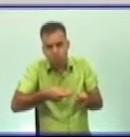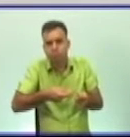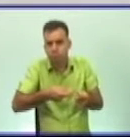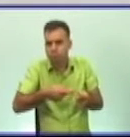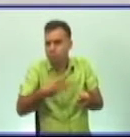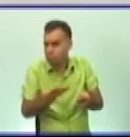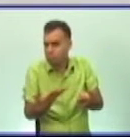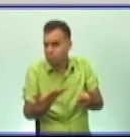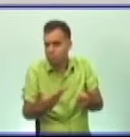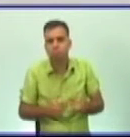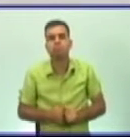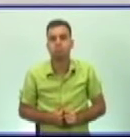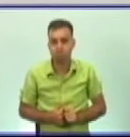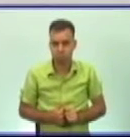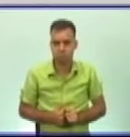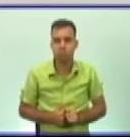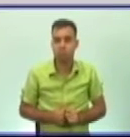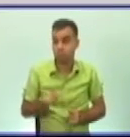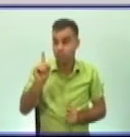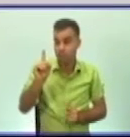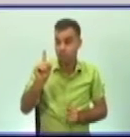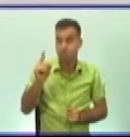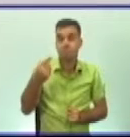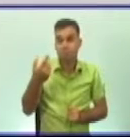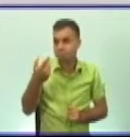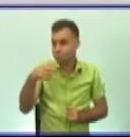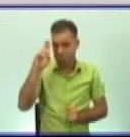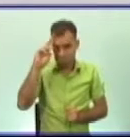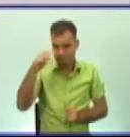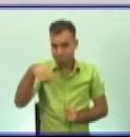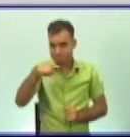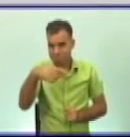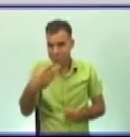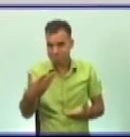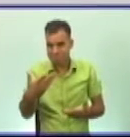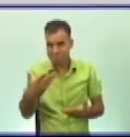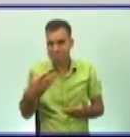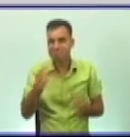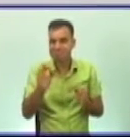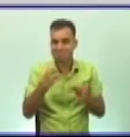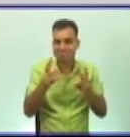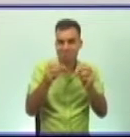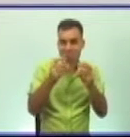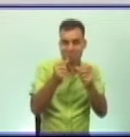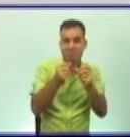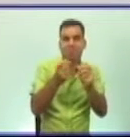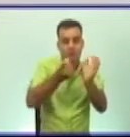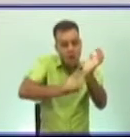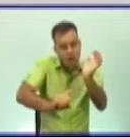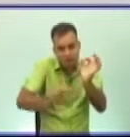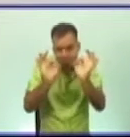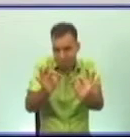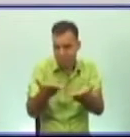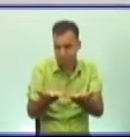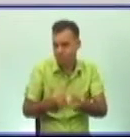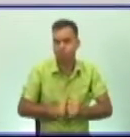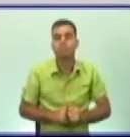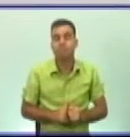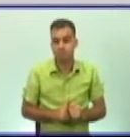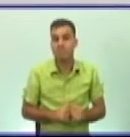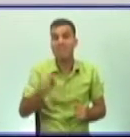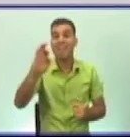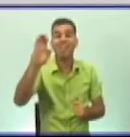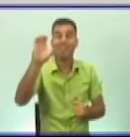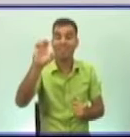instrumento que deben recordar ustedes que en particular mide el valor de la corriente efectiva, ya que la corriente tiene